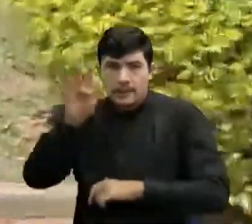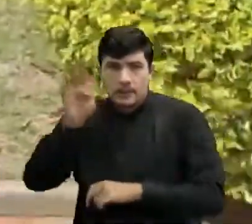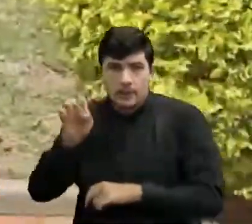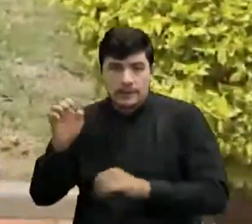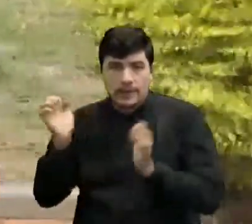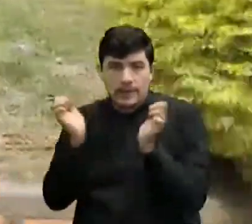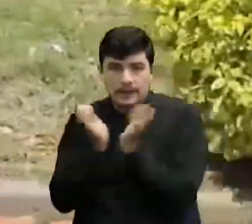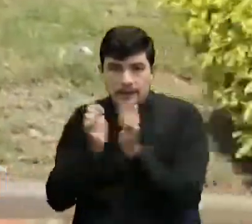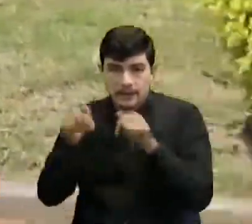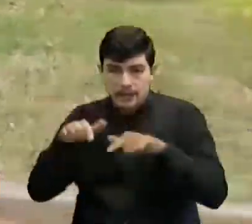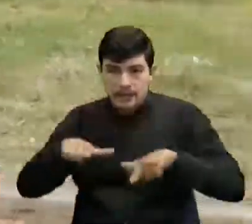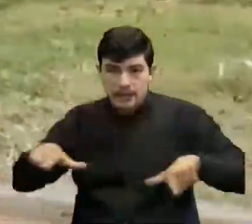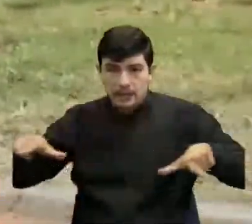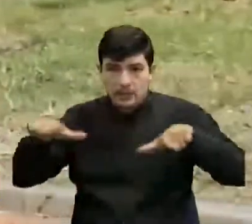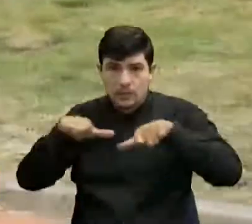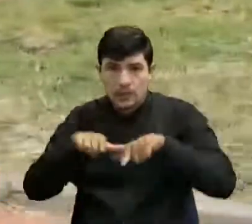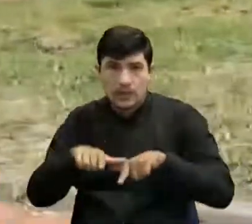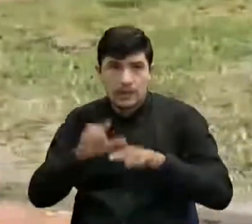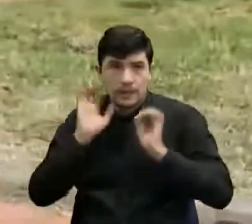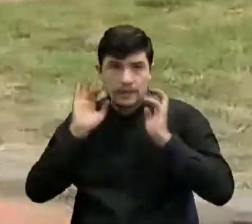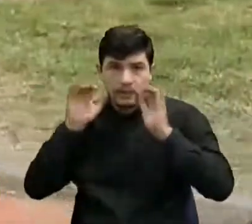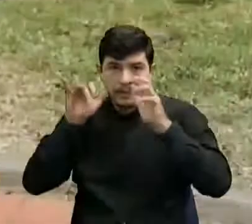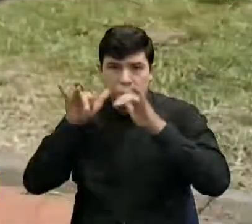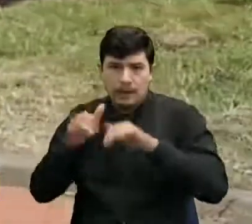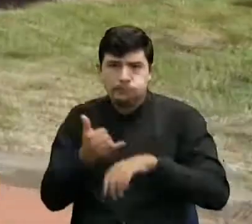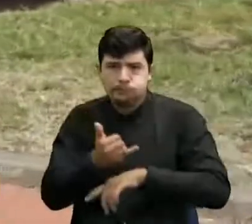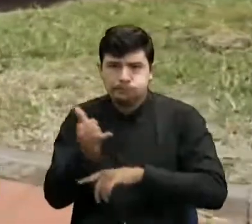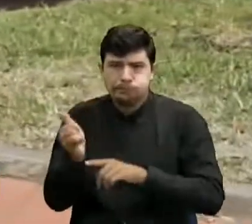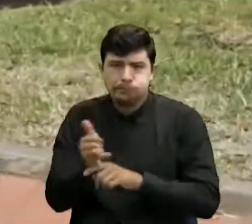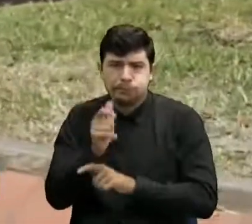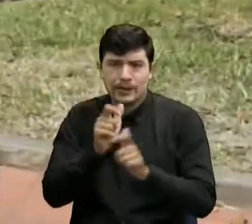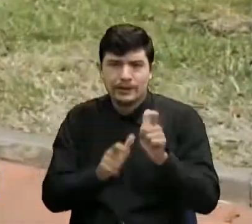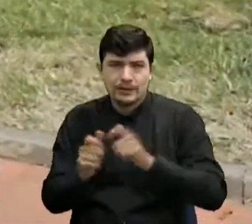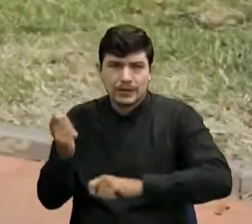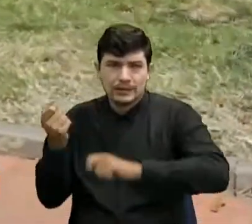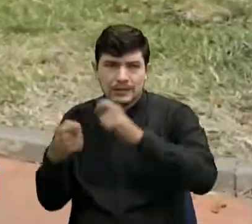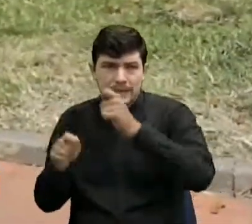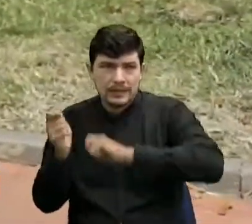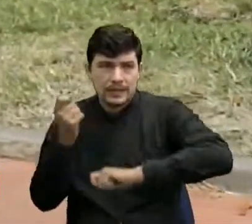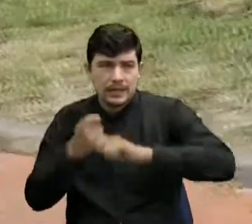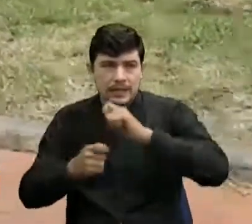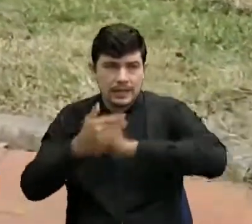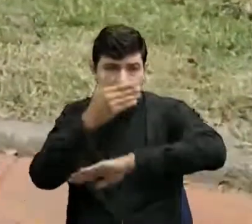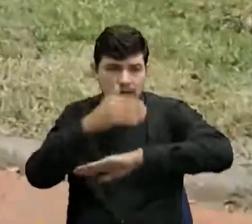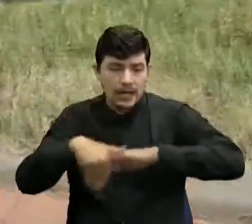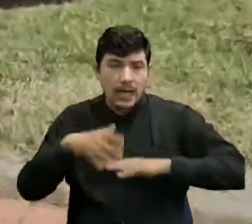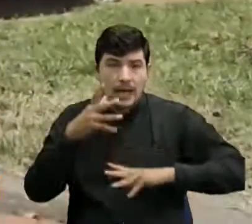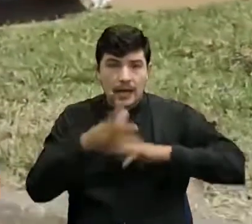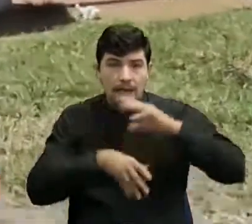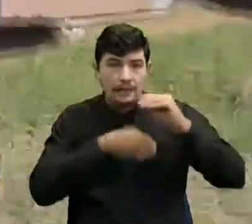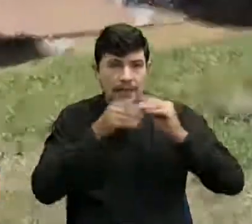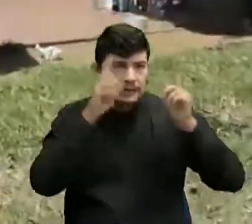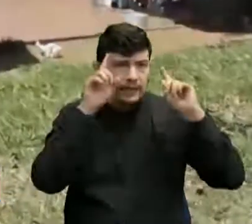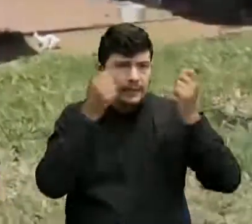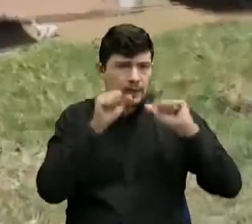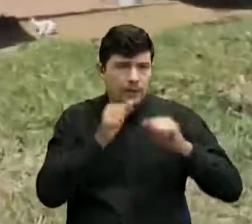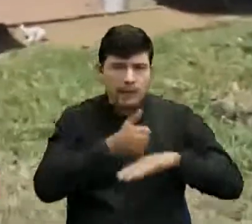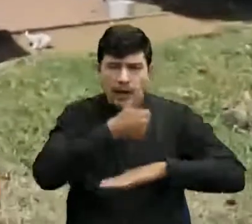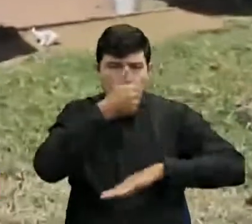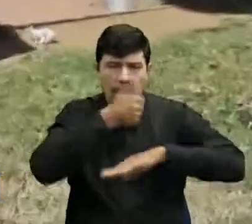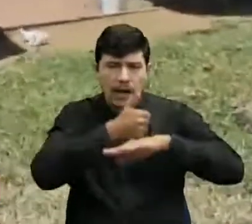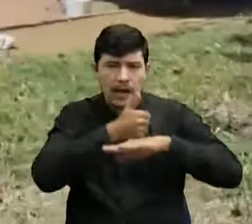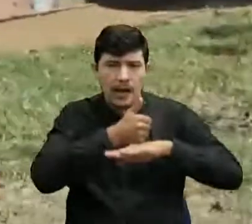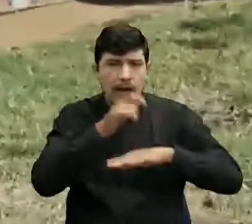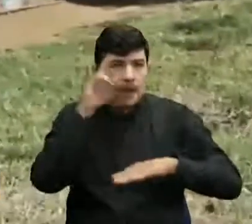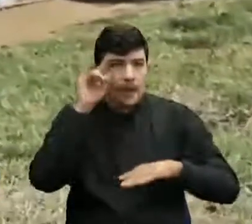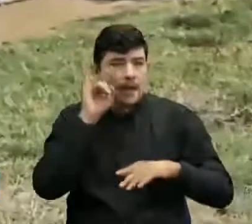del municipio donde la aglomeración persiste, la presencia de vendedores ambulantes y lo que más preocupa a las autoridades,